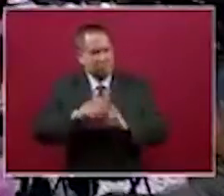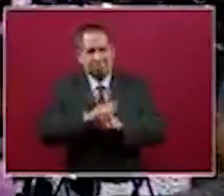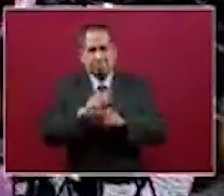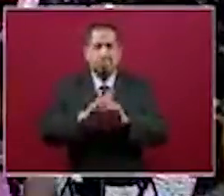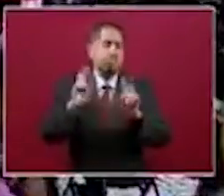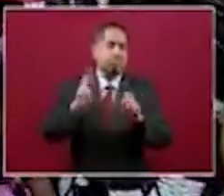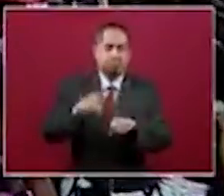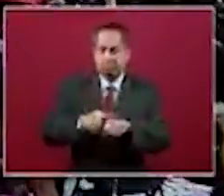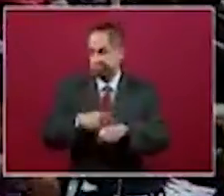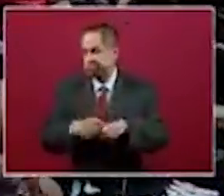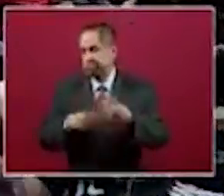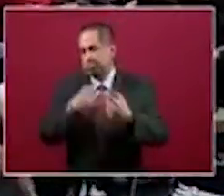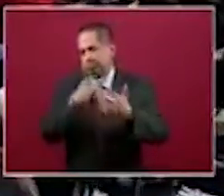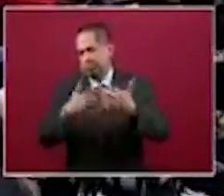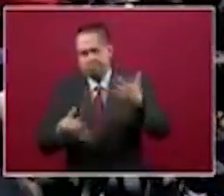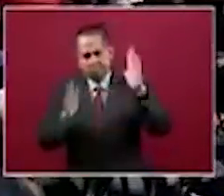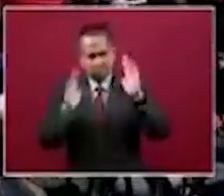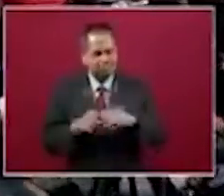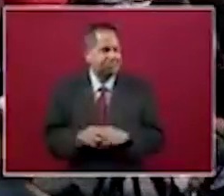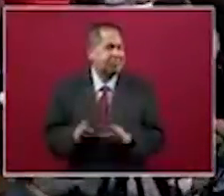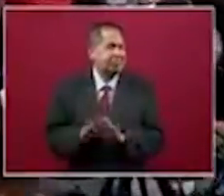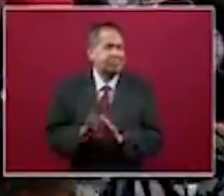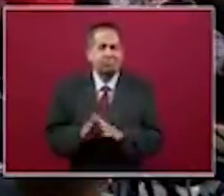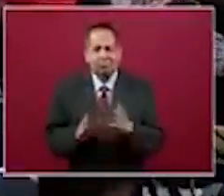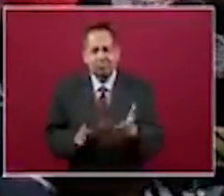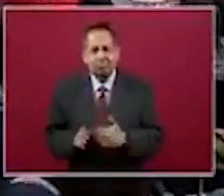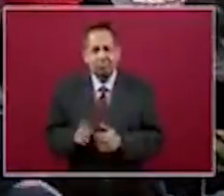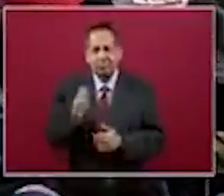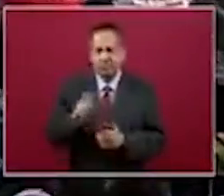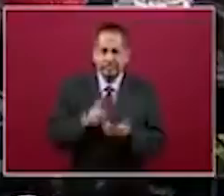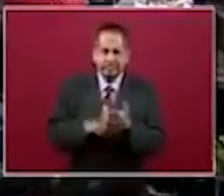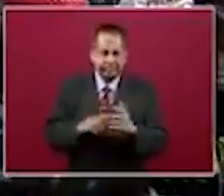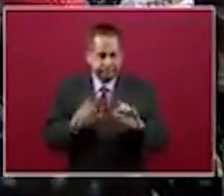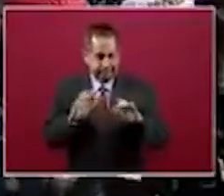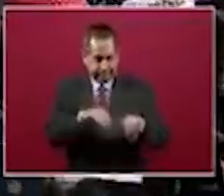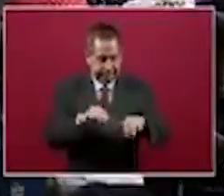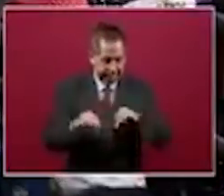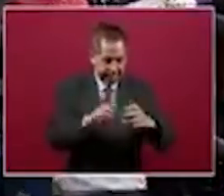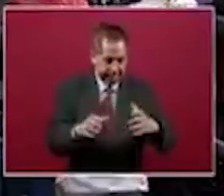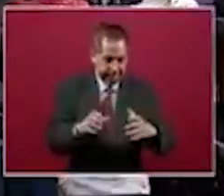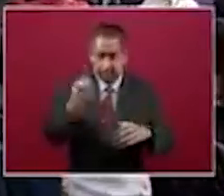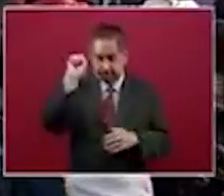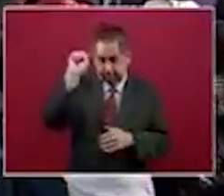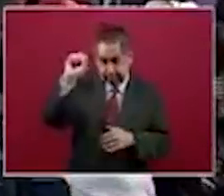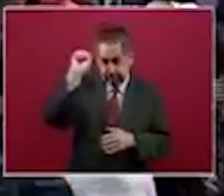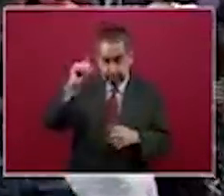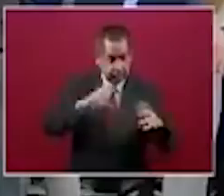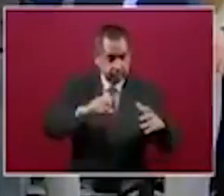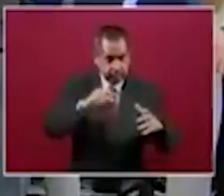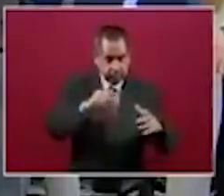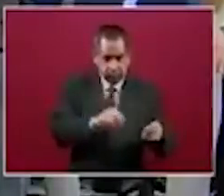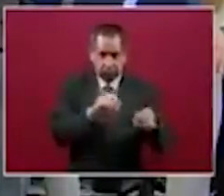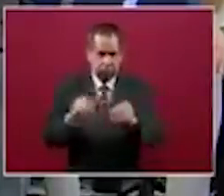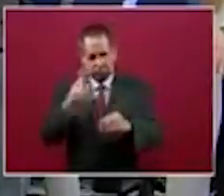porque se enfermaron, que porque X y Z. ¿Cómo va a llevar esa fuerza de trabajo de los sindicatos